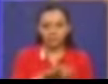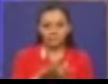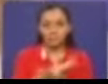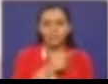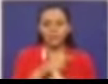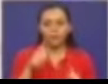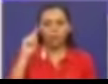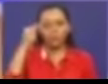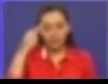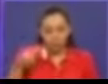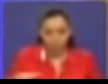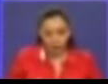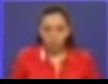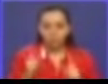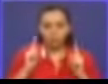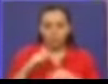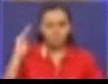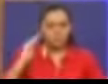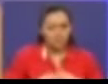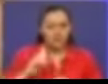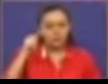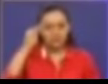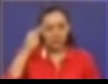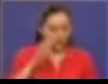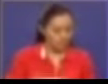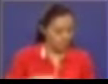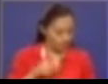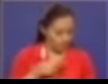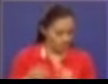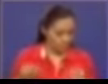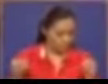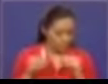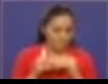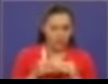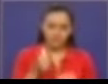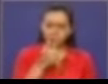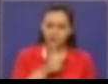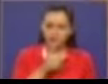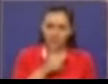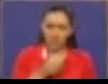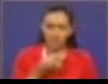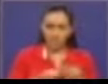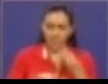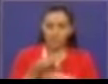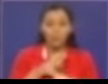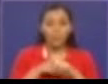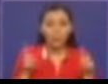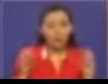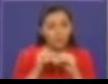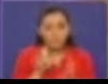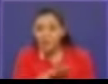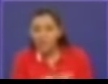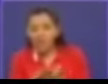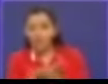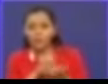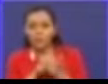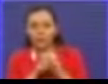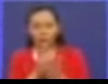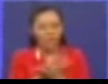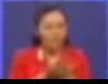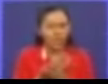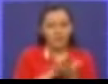haya gobierno, gasto público, minimizar el Estado y todo lo haga el sector privado y el mercado. Entonces esto es mañosería. ¿A qué me